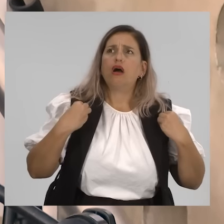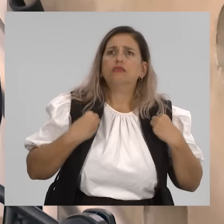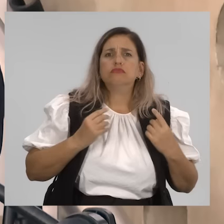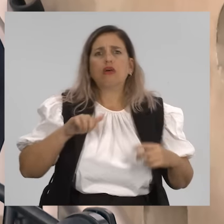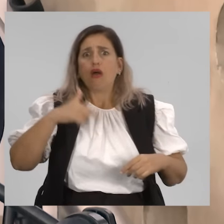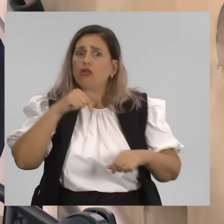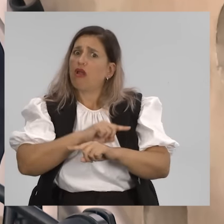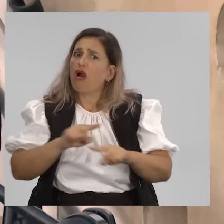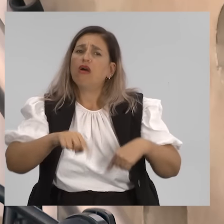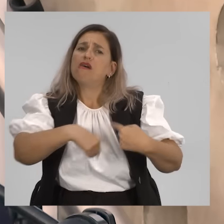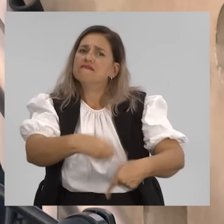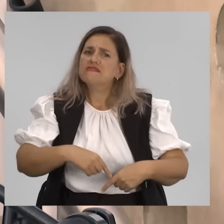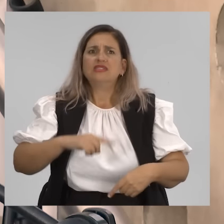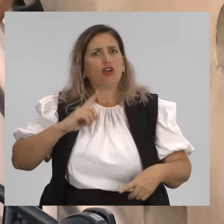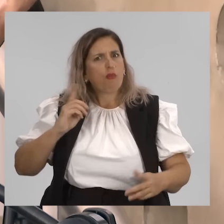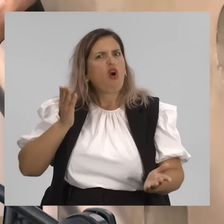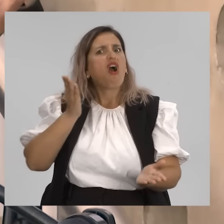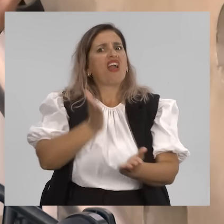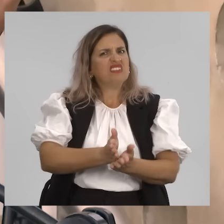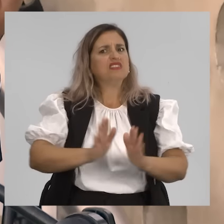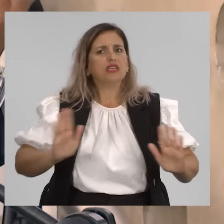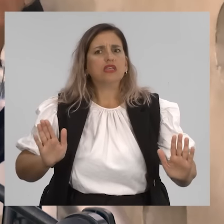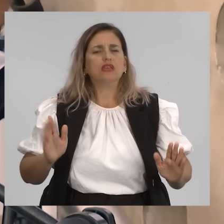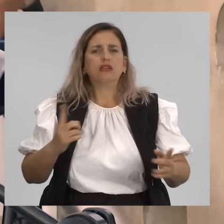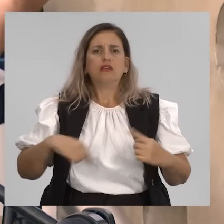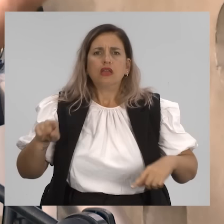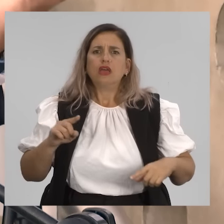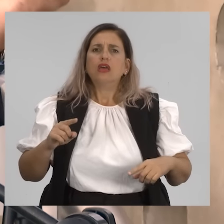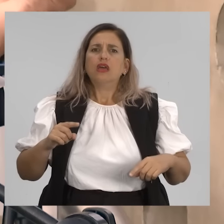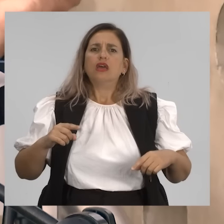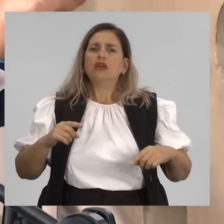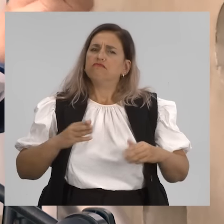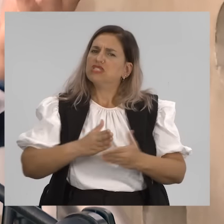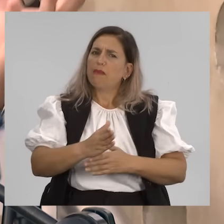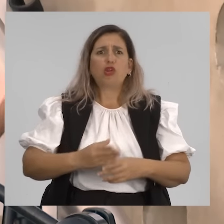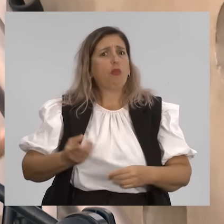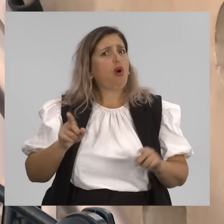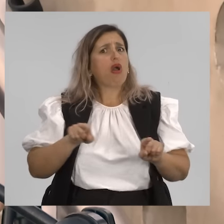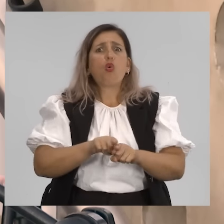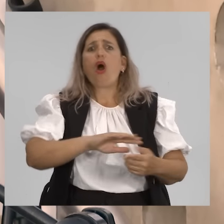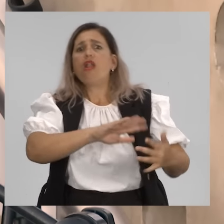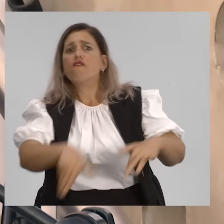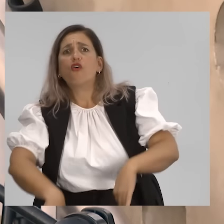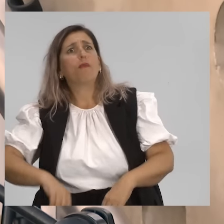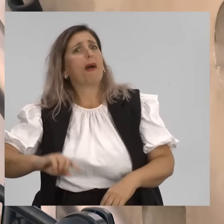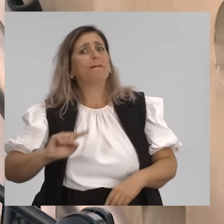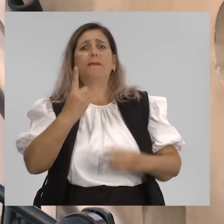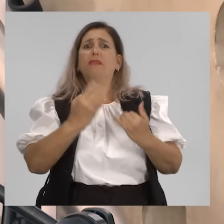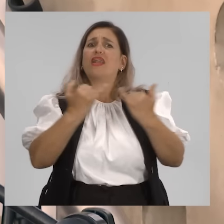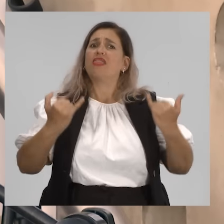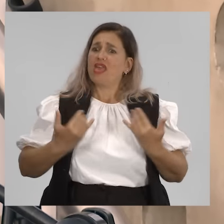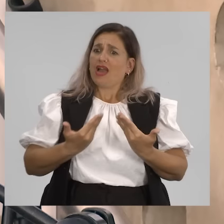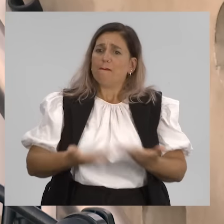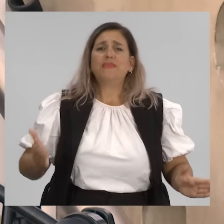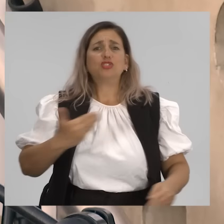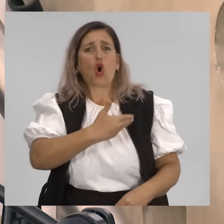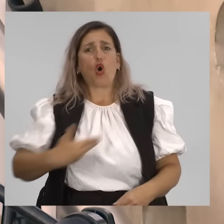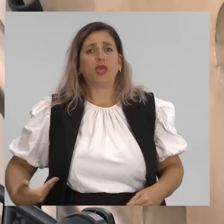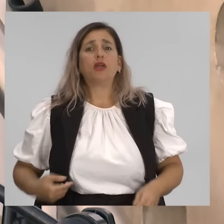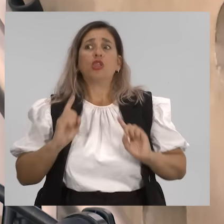cansando. No, tiene que todo el tiempo exigirse que los sensores afectivos estén como el primer día y después tener